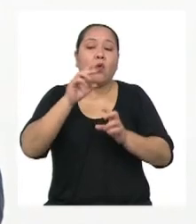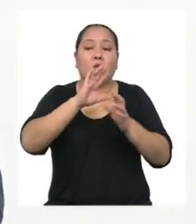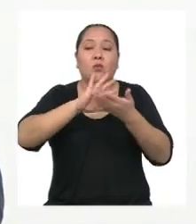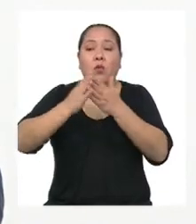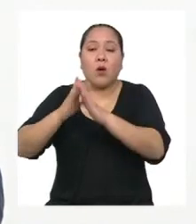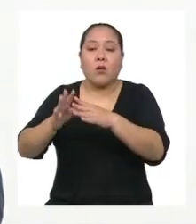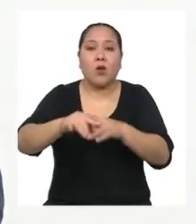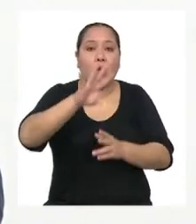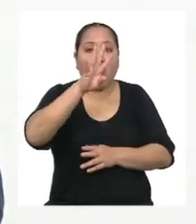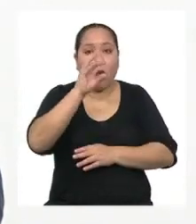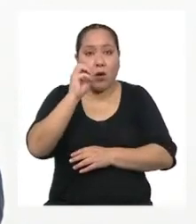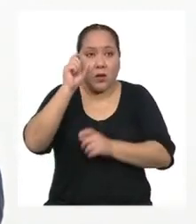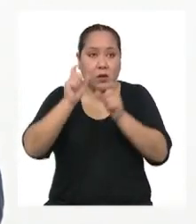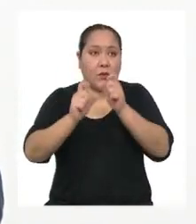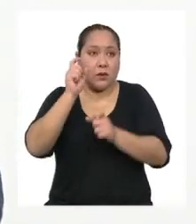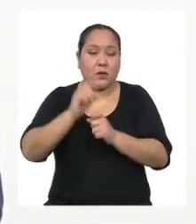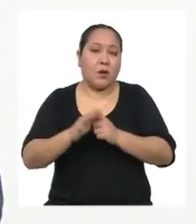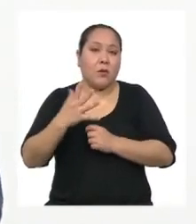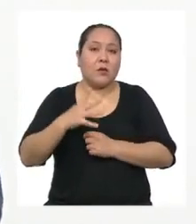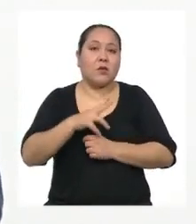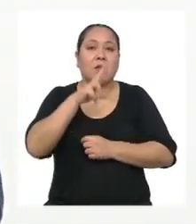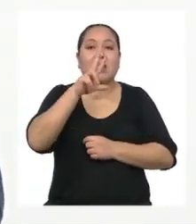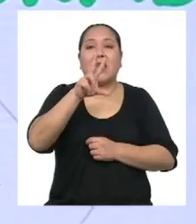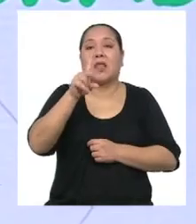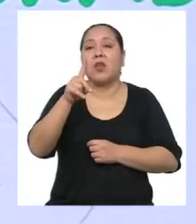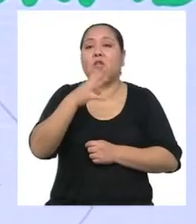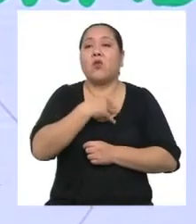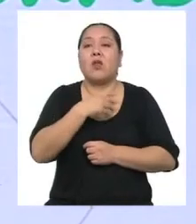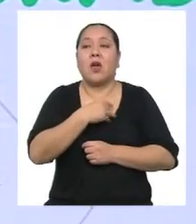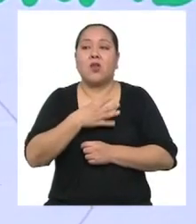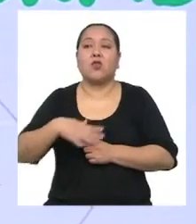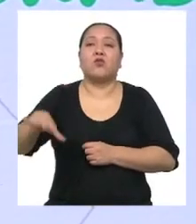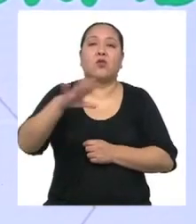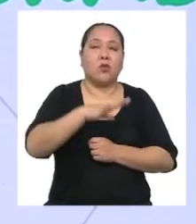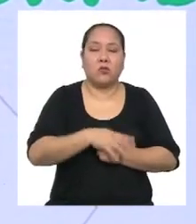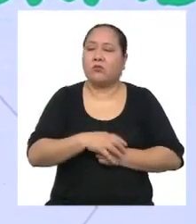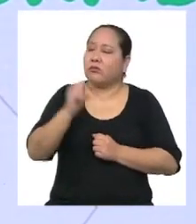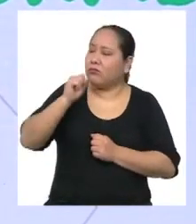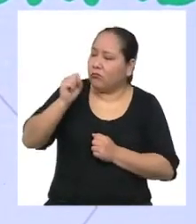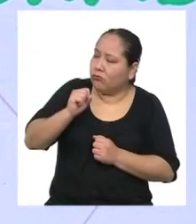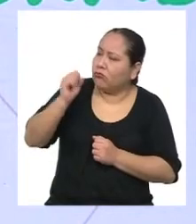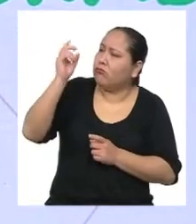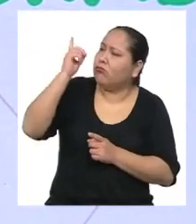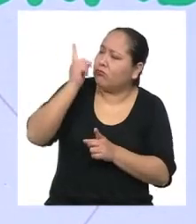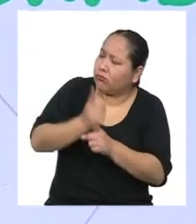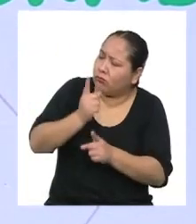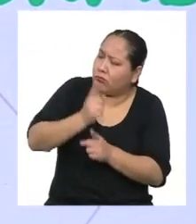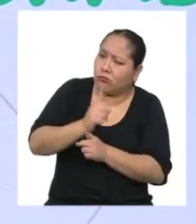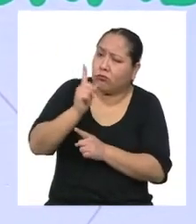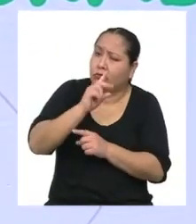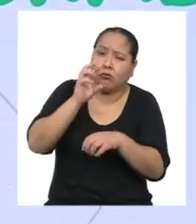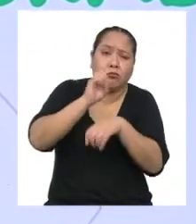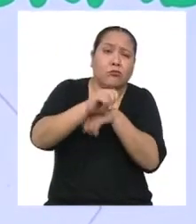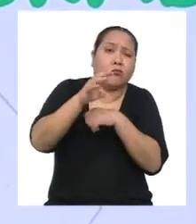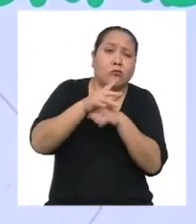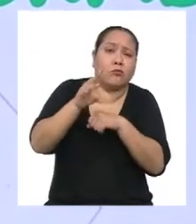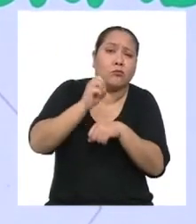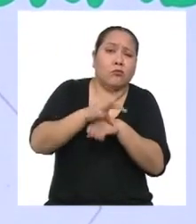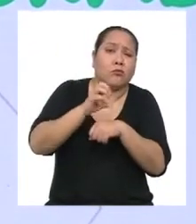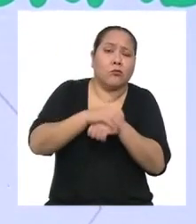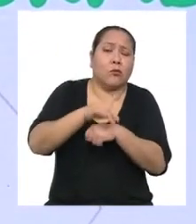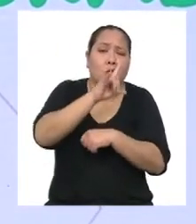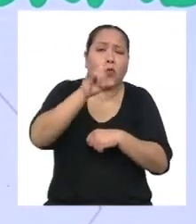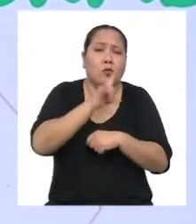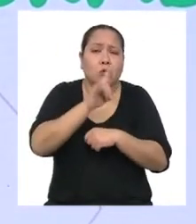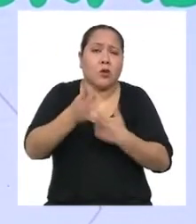se caracteriza por tener en promedio 31 años. Tiene razón. No sería recomendable usar una